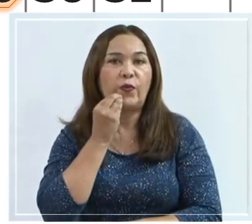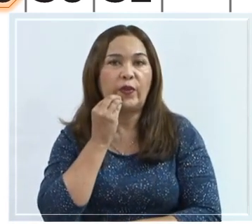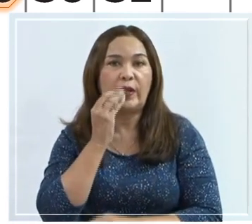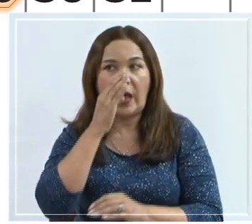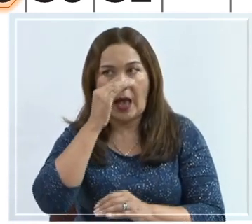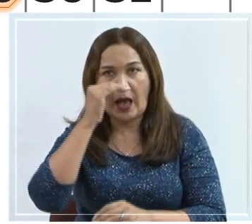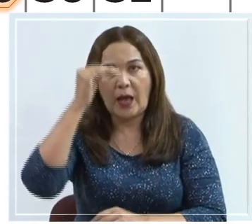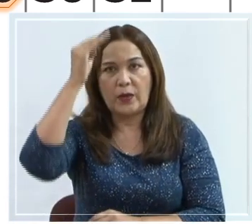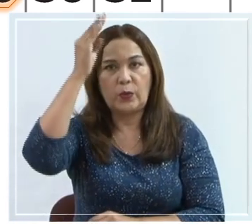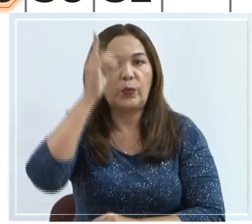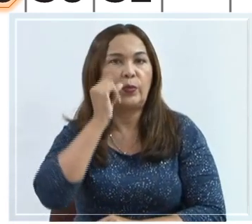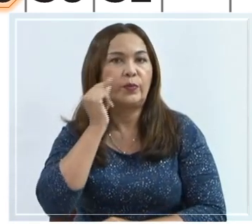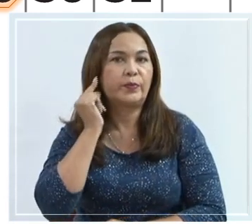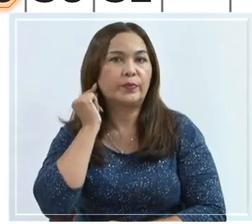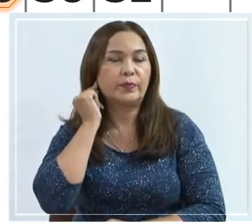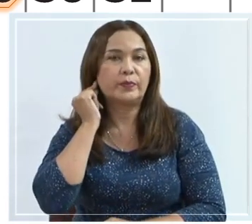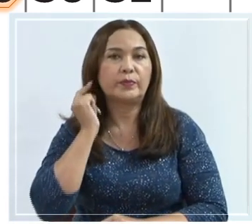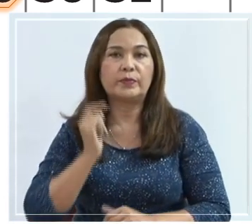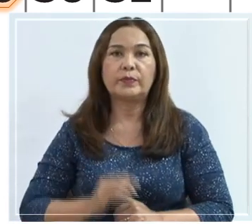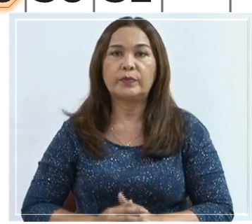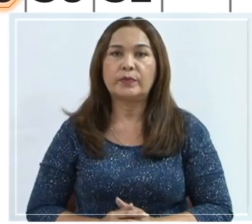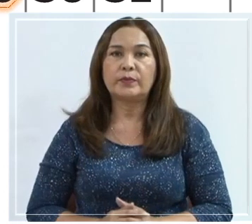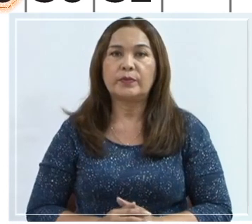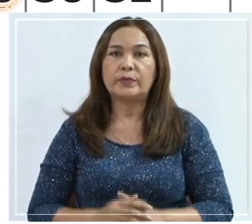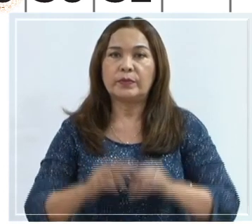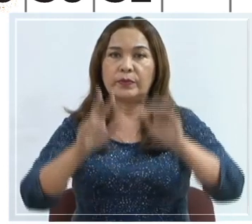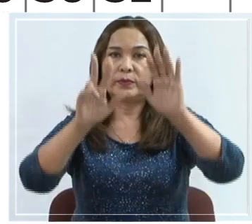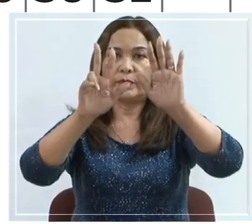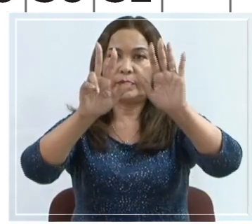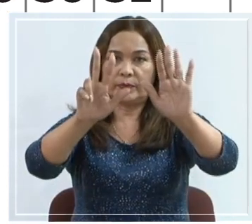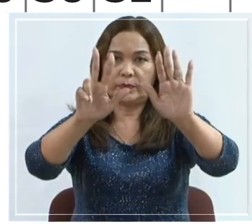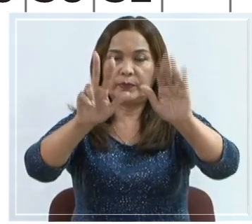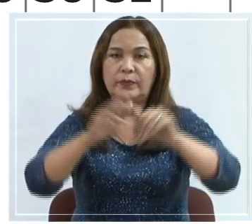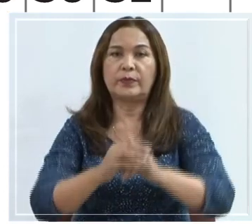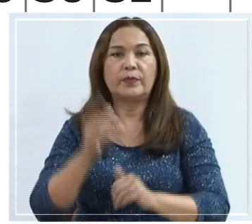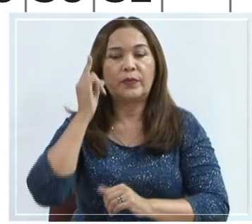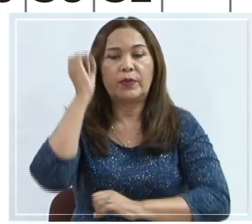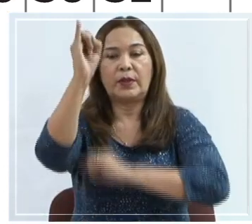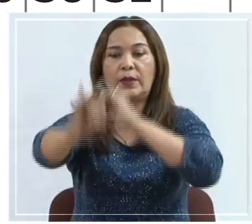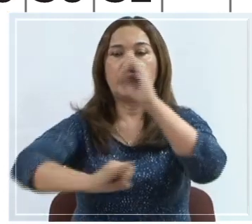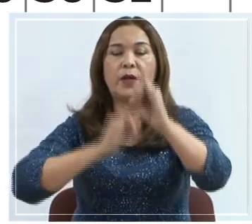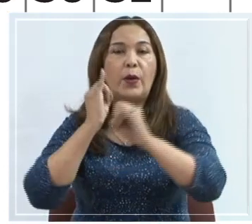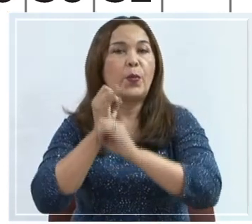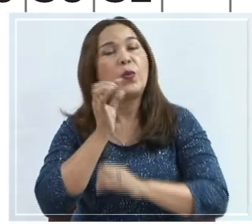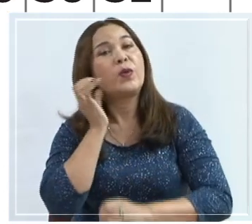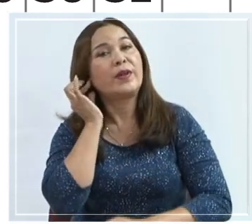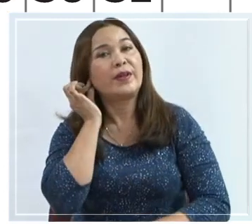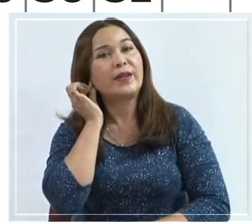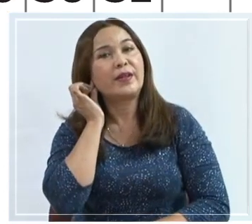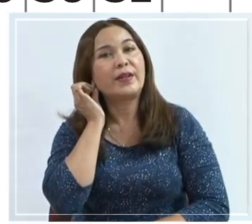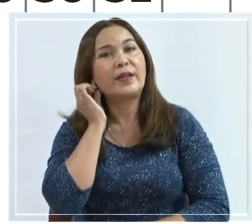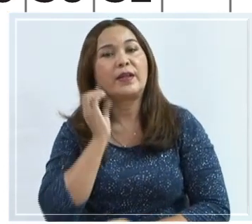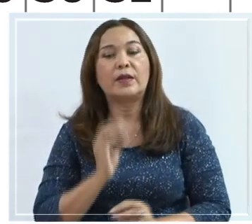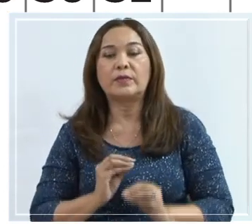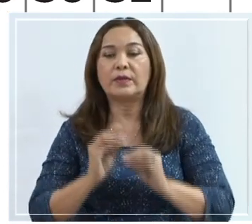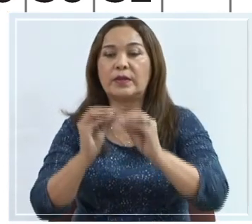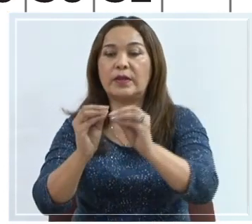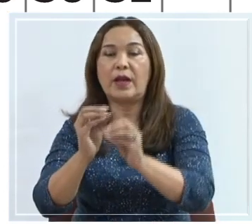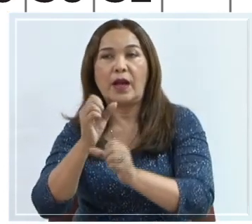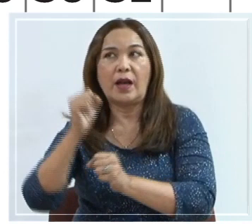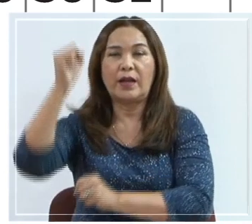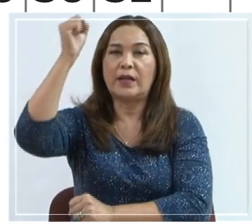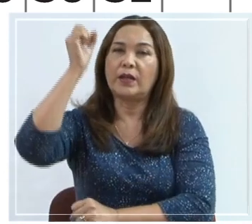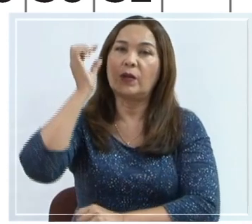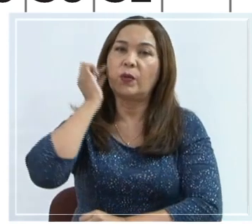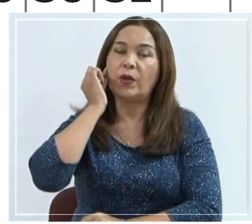y adultas y adultos día 8 día internacional de la mujer traslado de